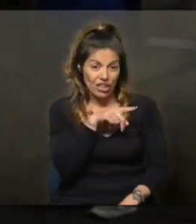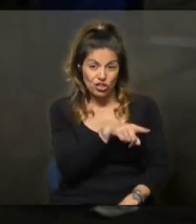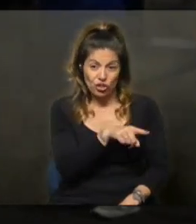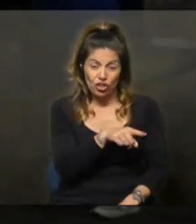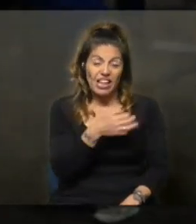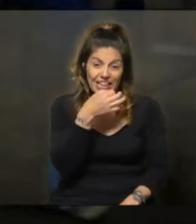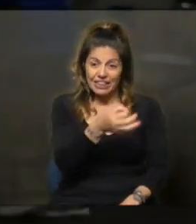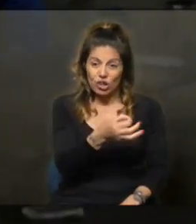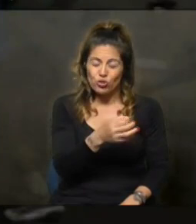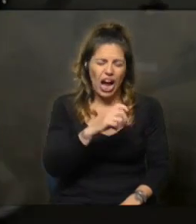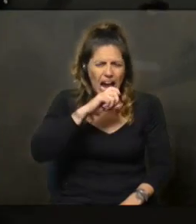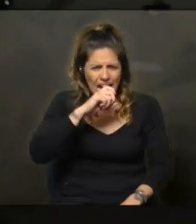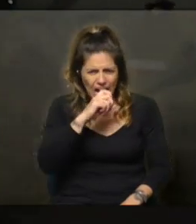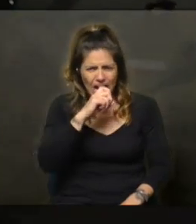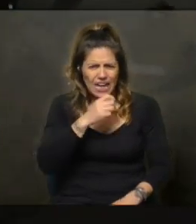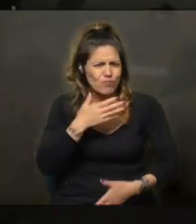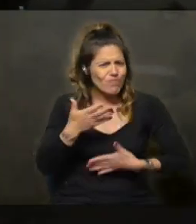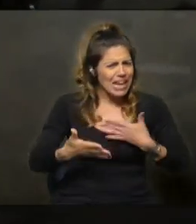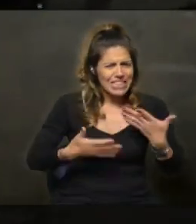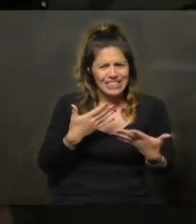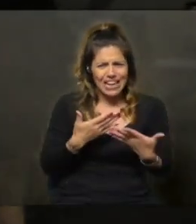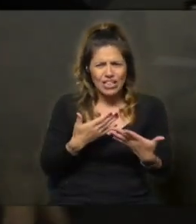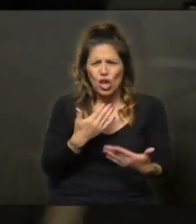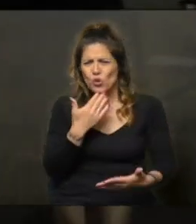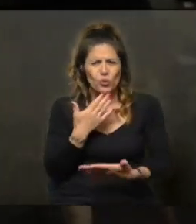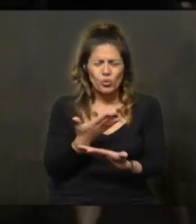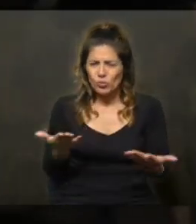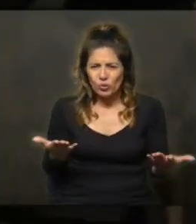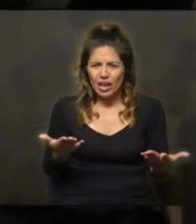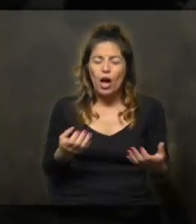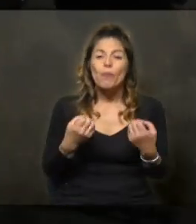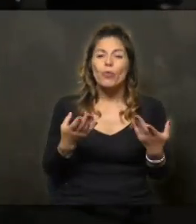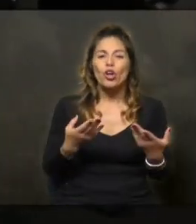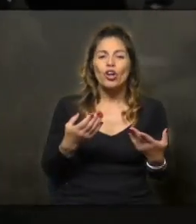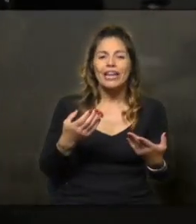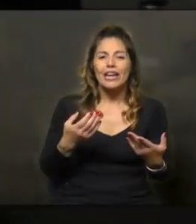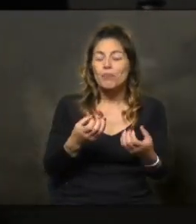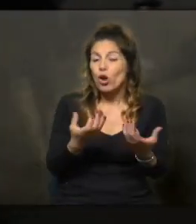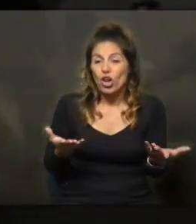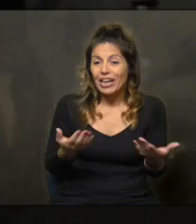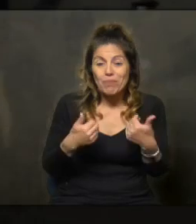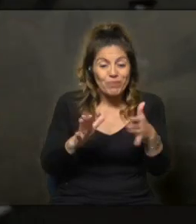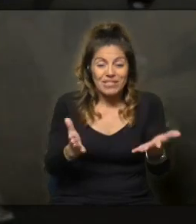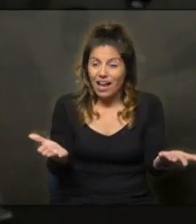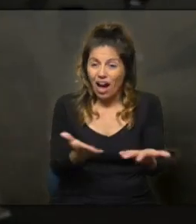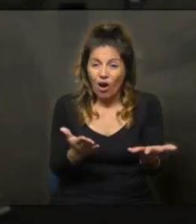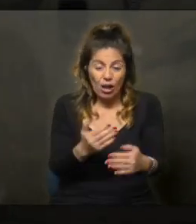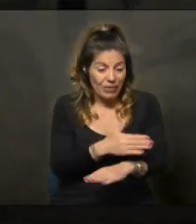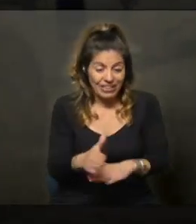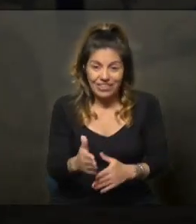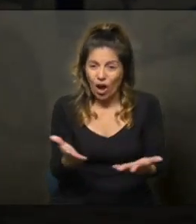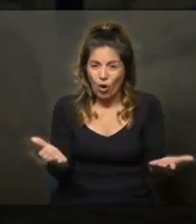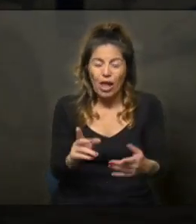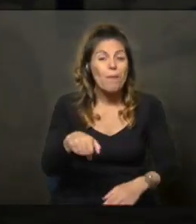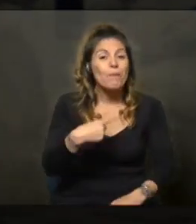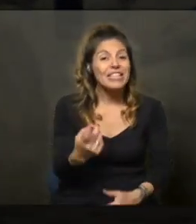expresó su bronca su malestar su incertidumbre En definitiva por lo que piensa por lo que empieza a pasar a partir de ahora no